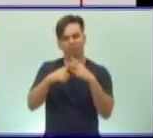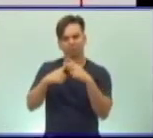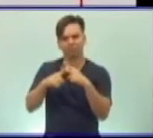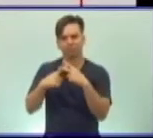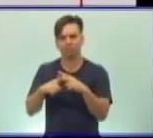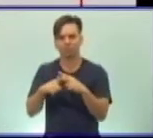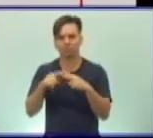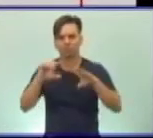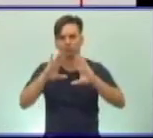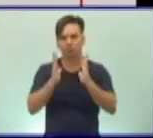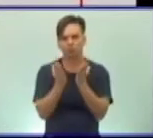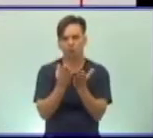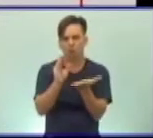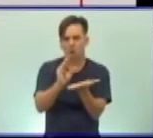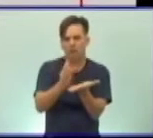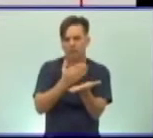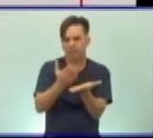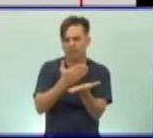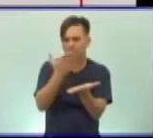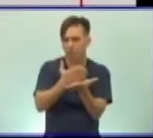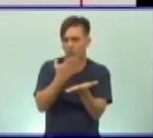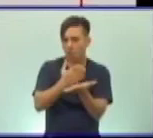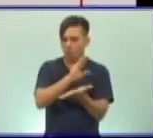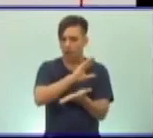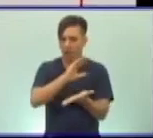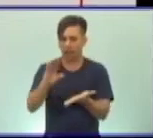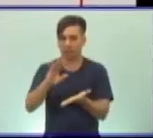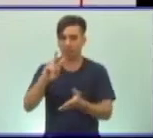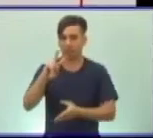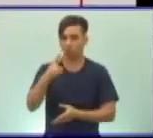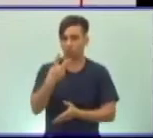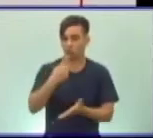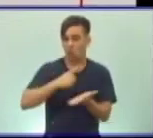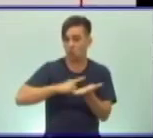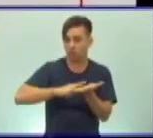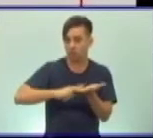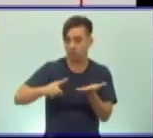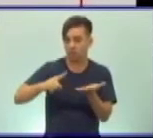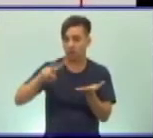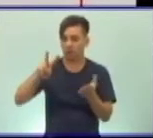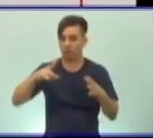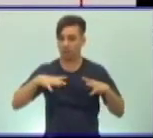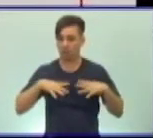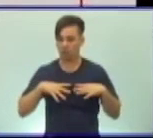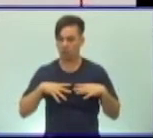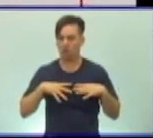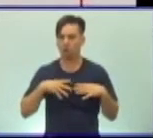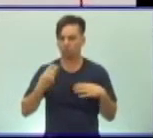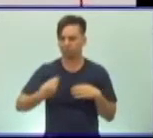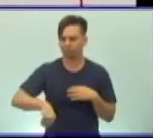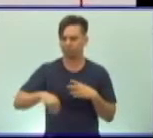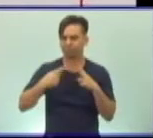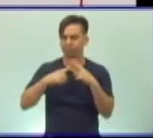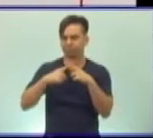los libros de la escuela durante 2 semanas del periodo vacacional. En la primera